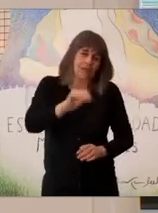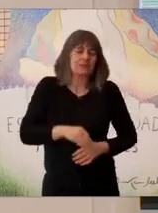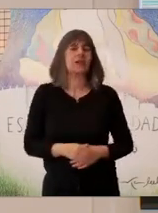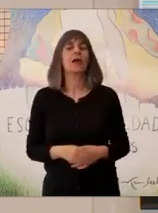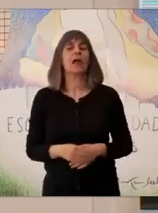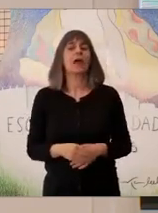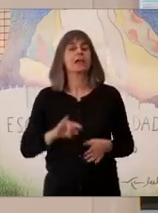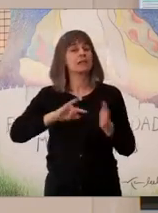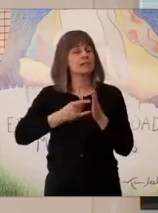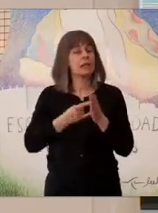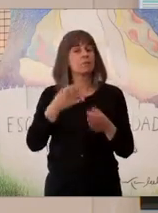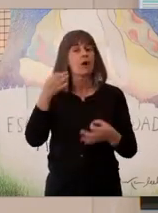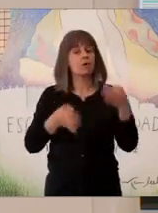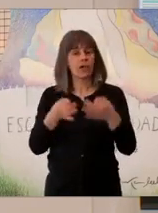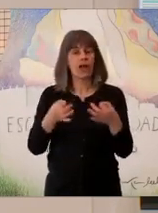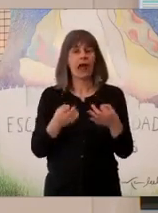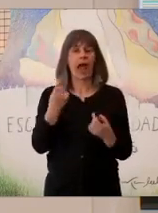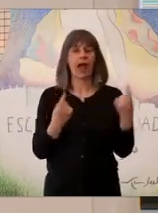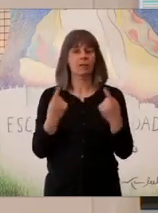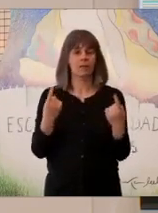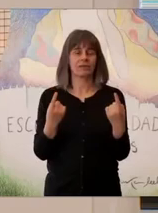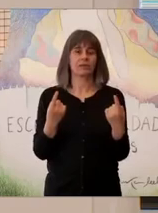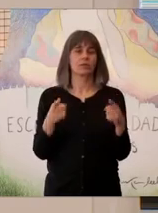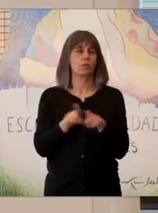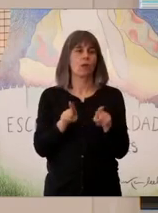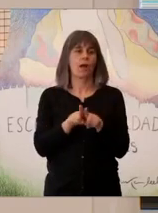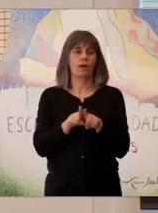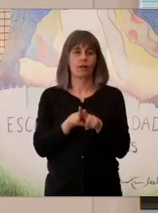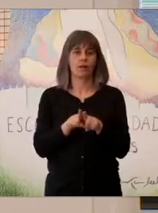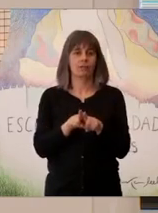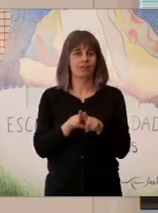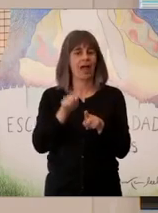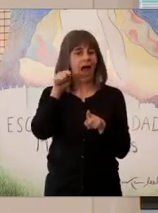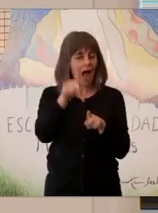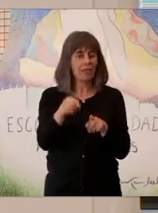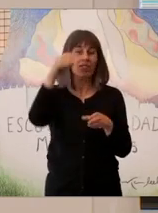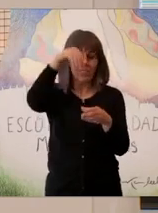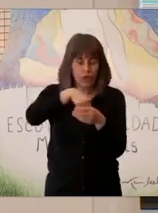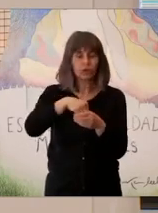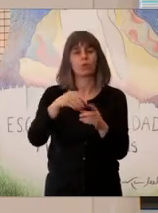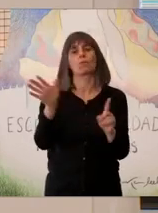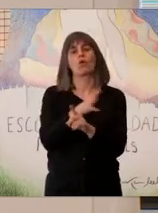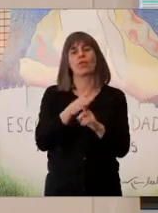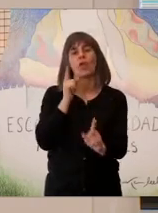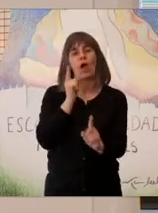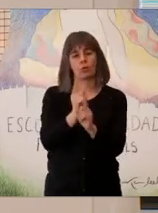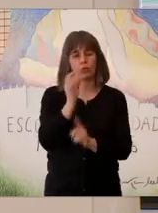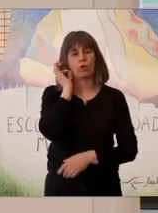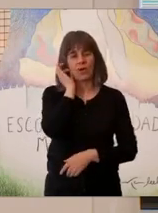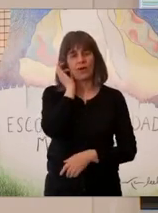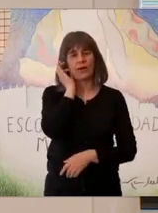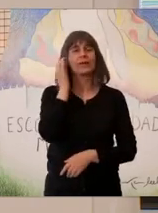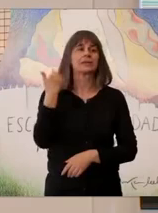ver, el sistema judicial a veces es una nueva fuente de violencia contra las mujeres, ¿no? Ya se está hablando de